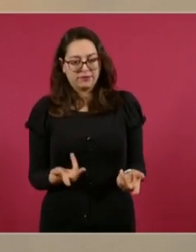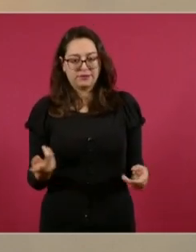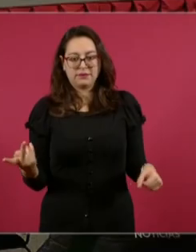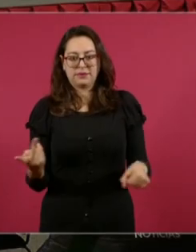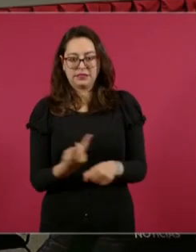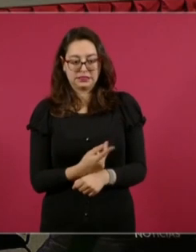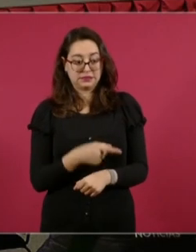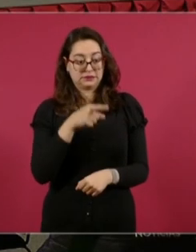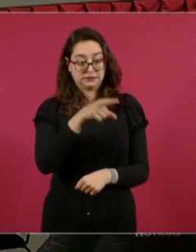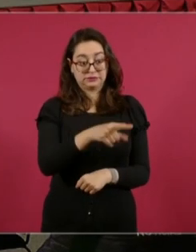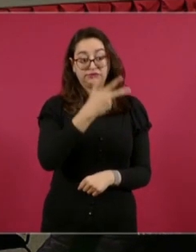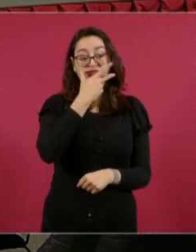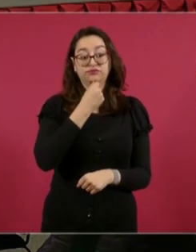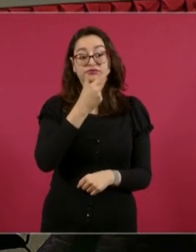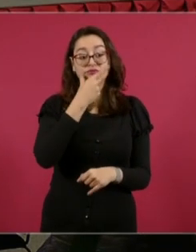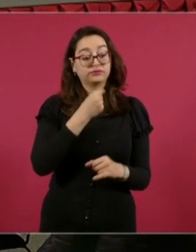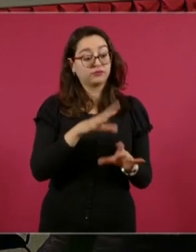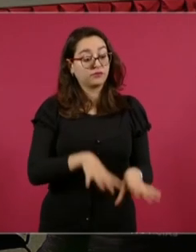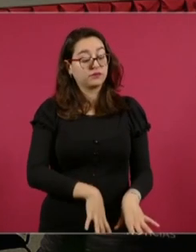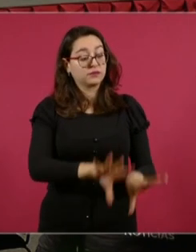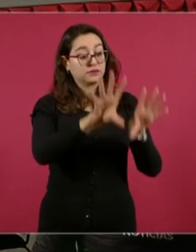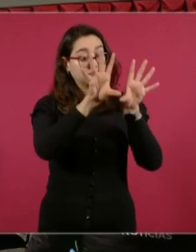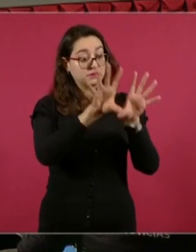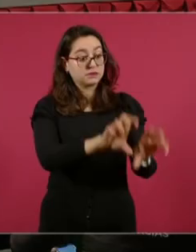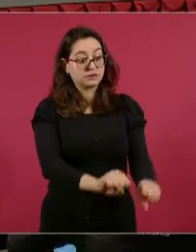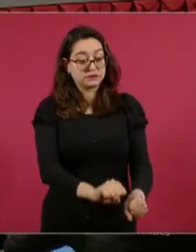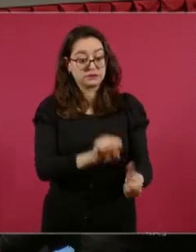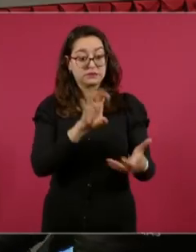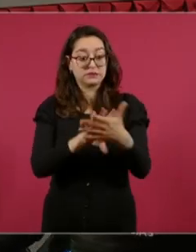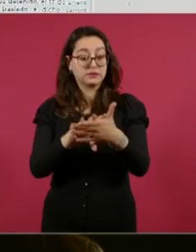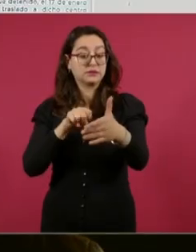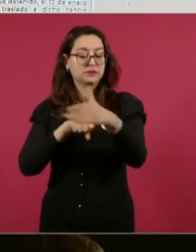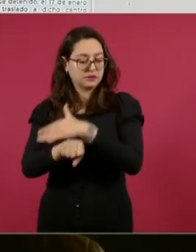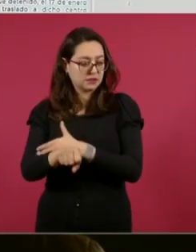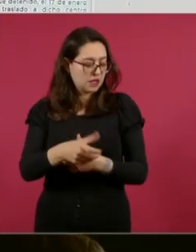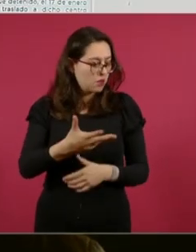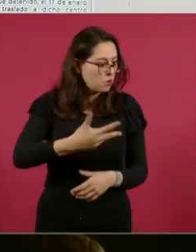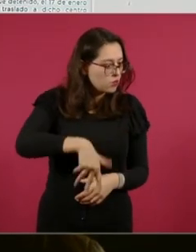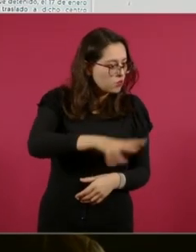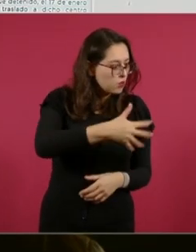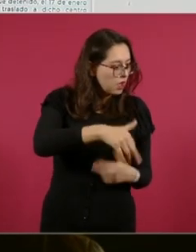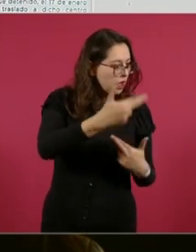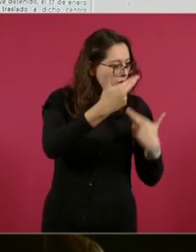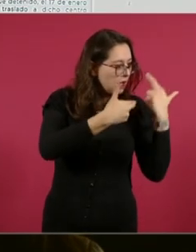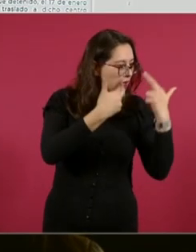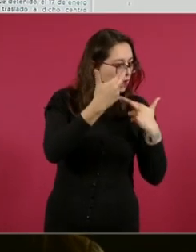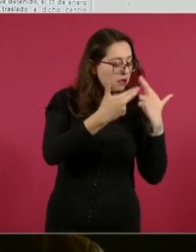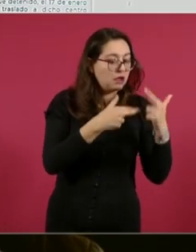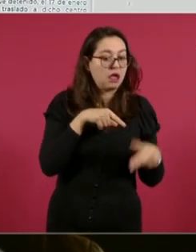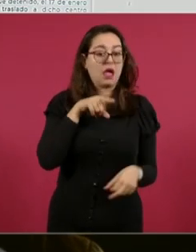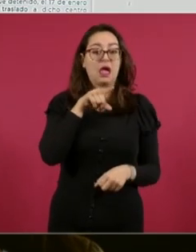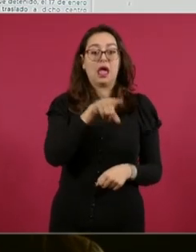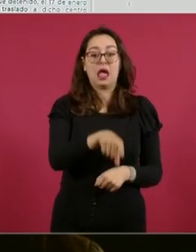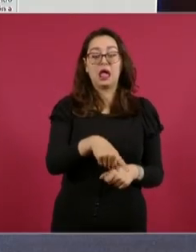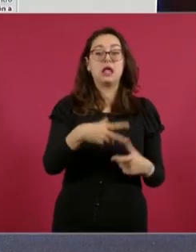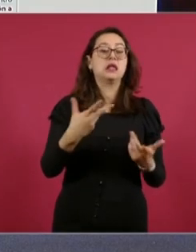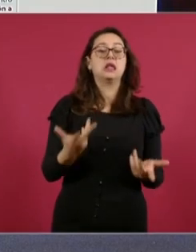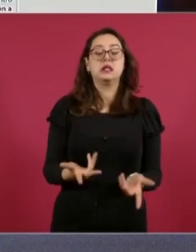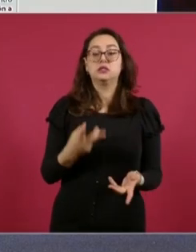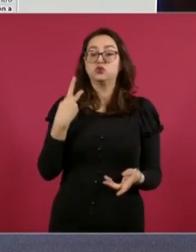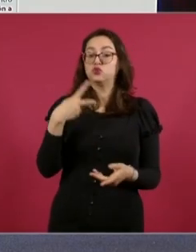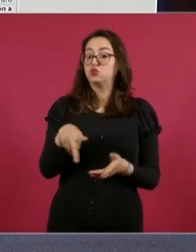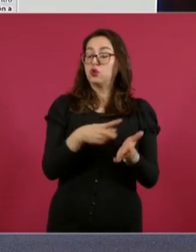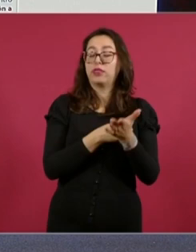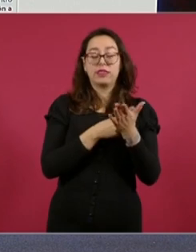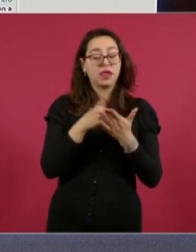el que fue detenido Rogelio N. vulneró sus derechos fundamentales, pues no se le permitió nombrar testigos y